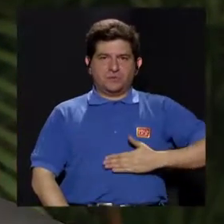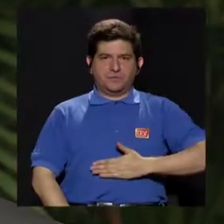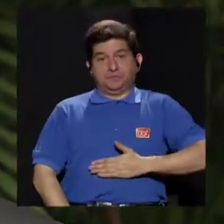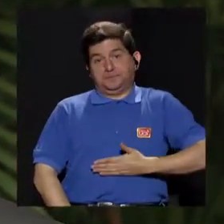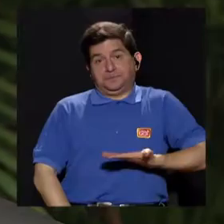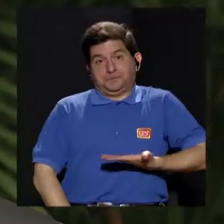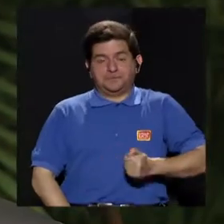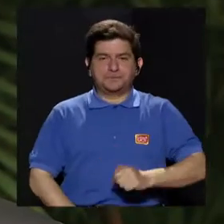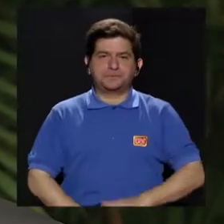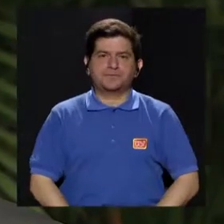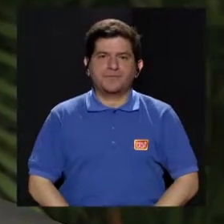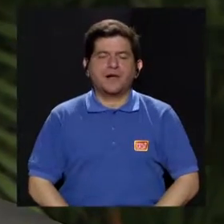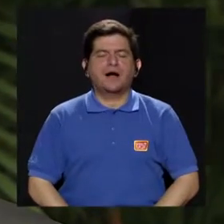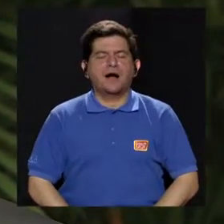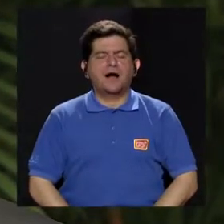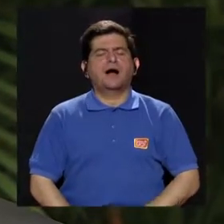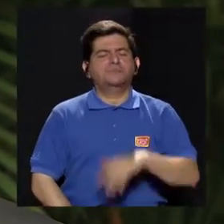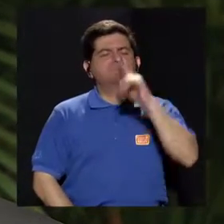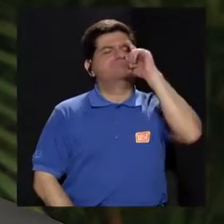¿verdad?